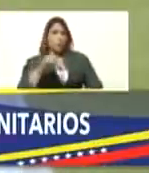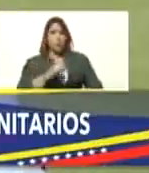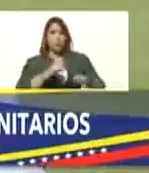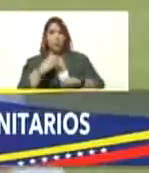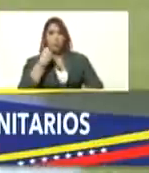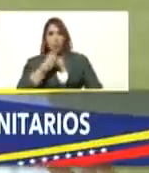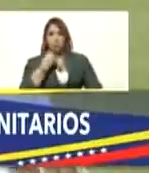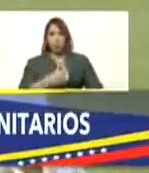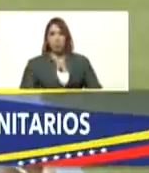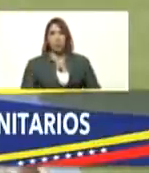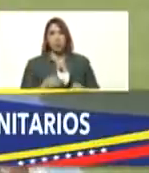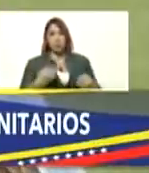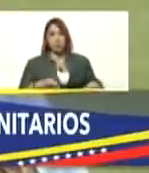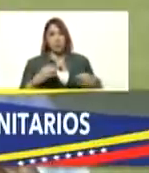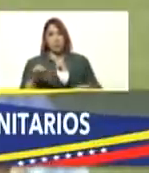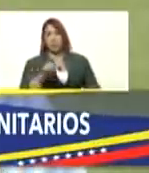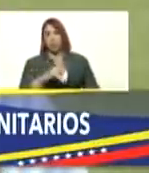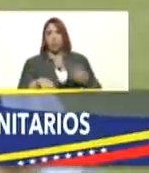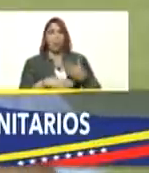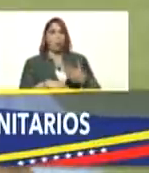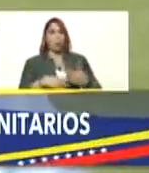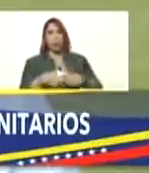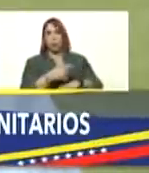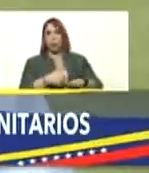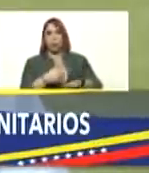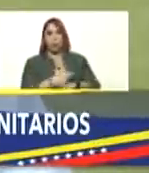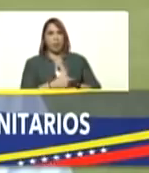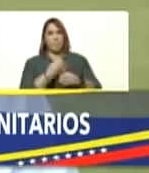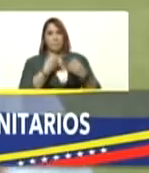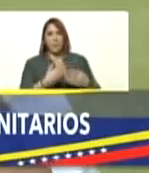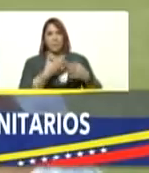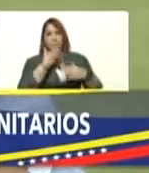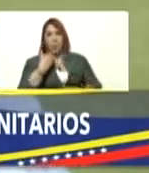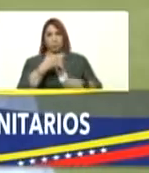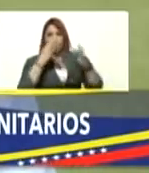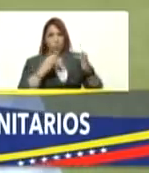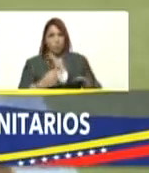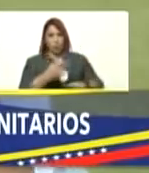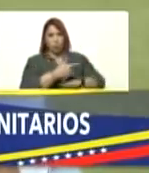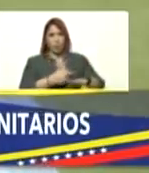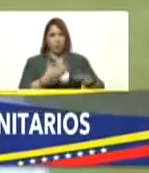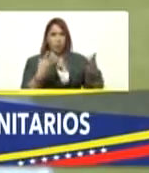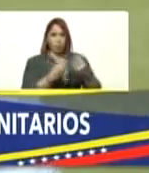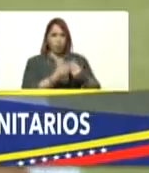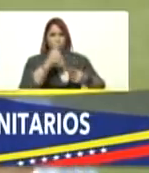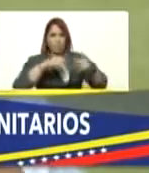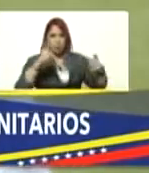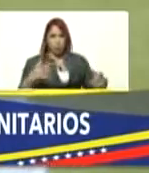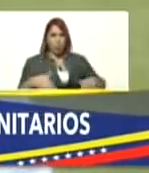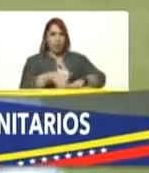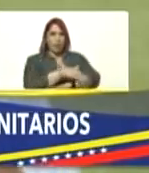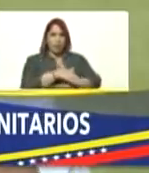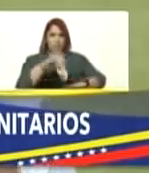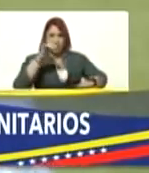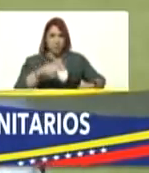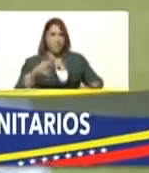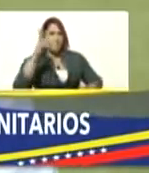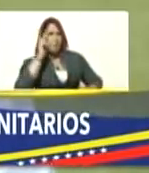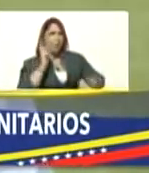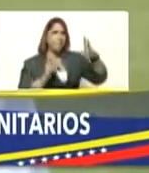juvenil, simplemente no vamos a gobernar bien. La mejor forma de gobernar es con la gente, en la calle,